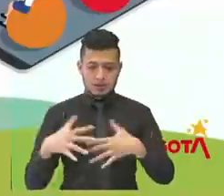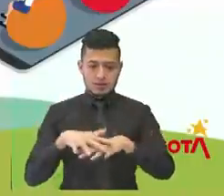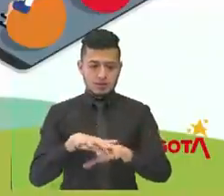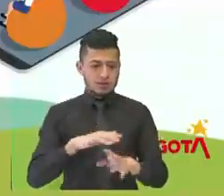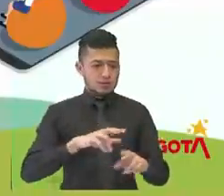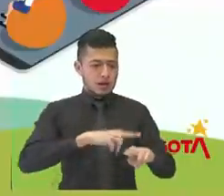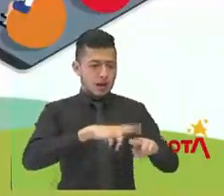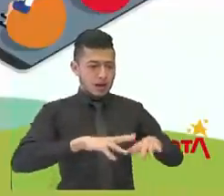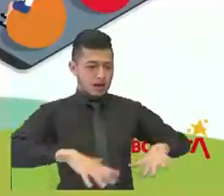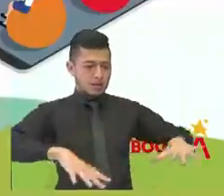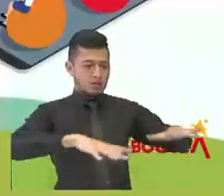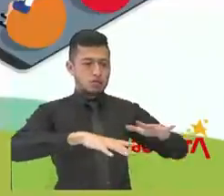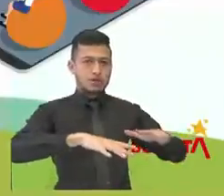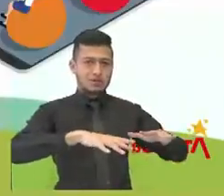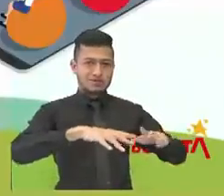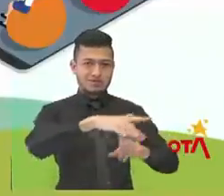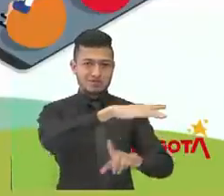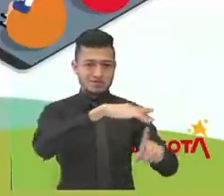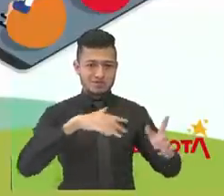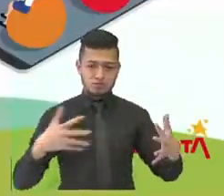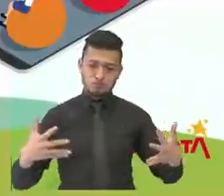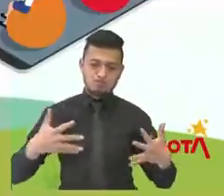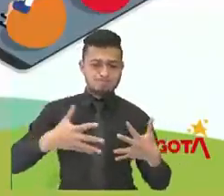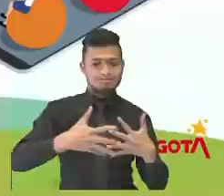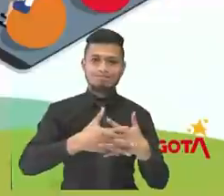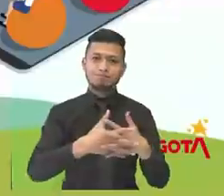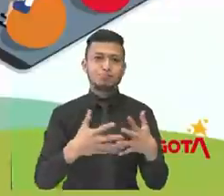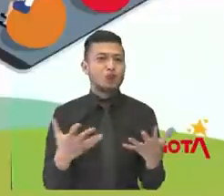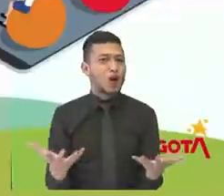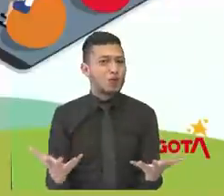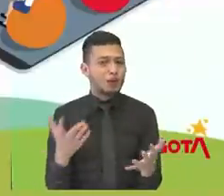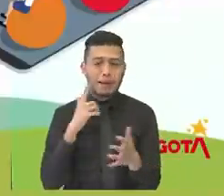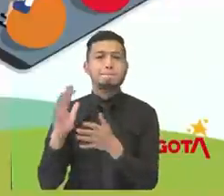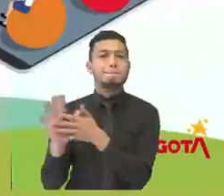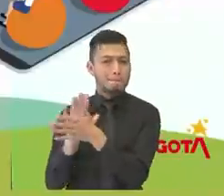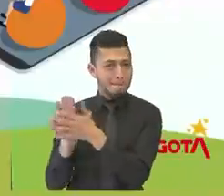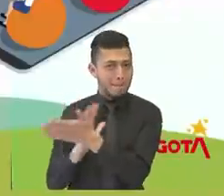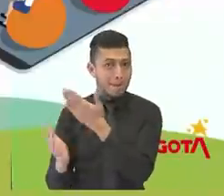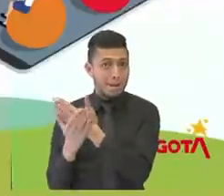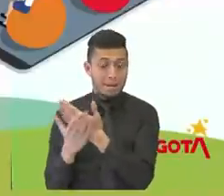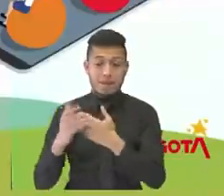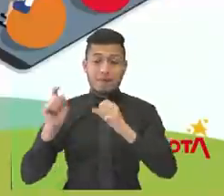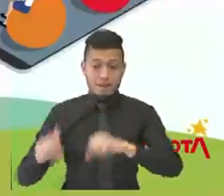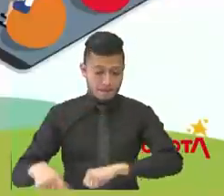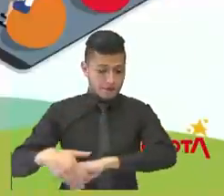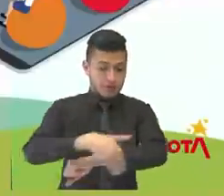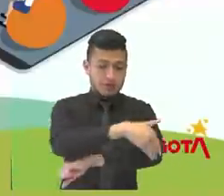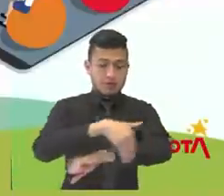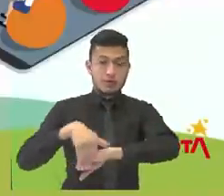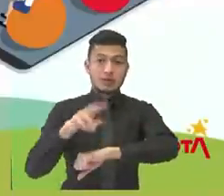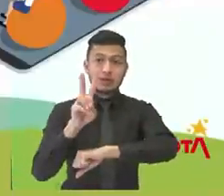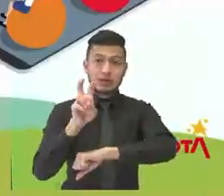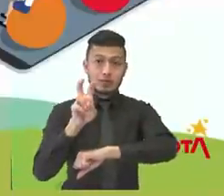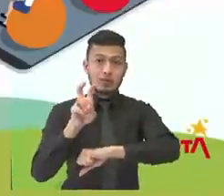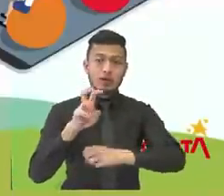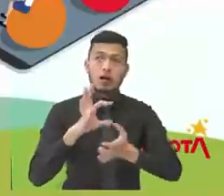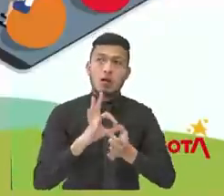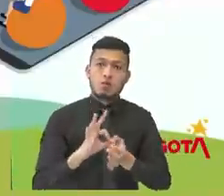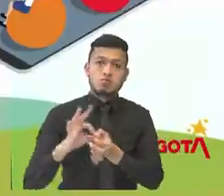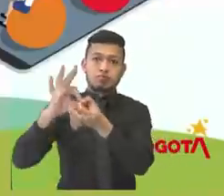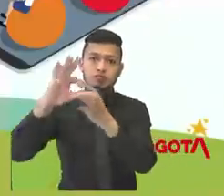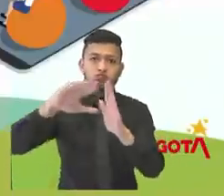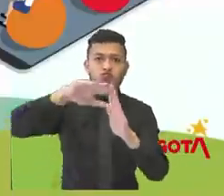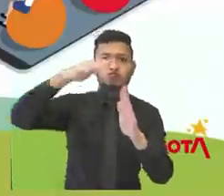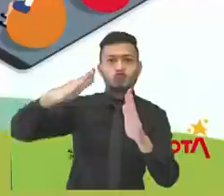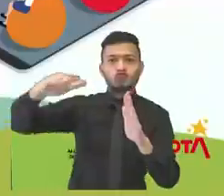ambiental. ¿Qué nos dijeron? La séptima debe tener una conexión con los cerros. Debe